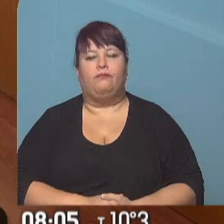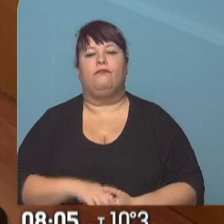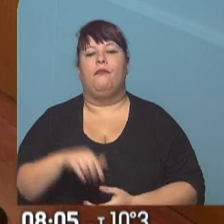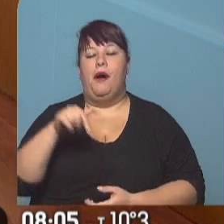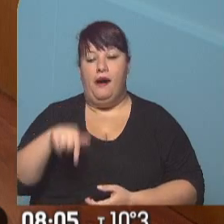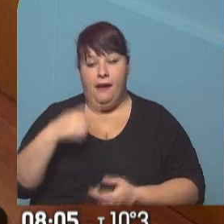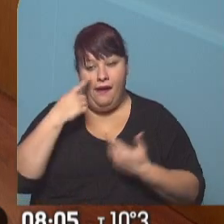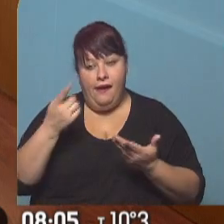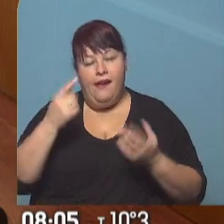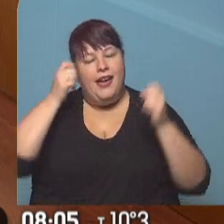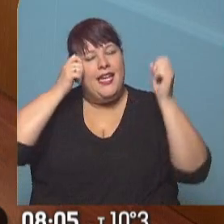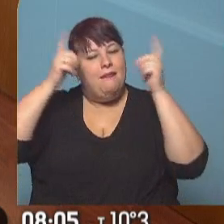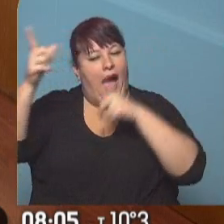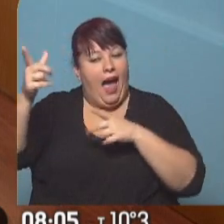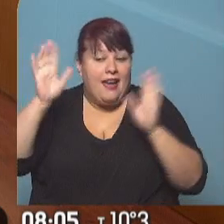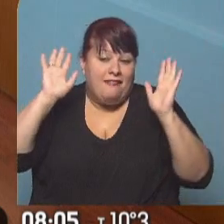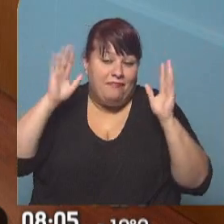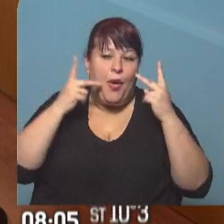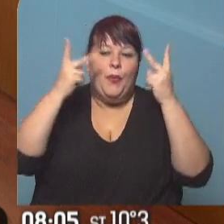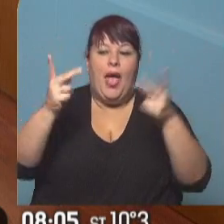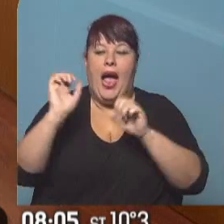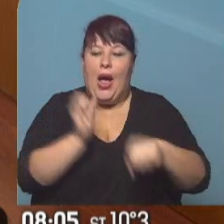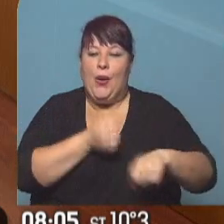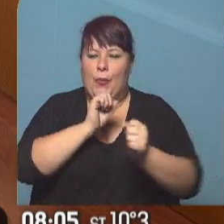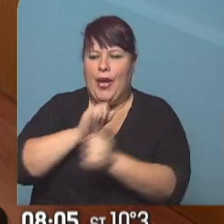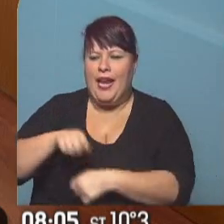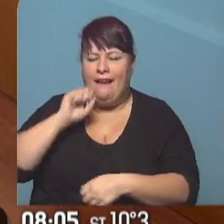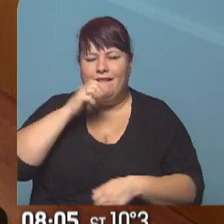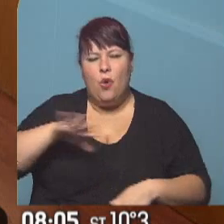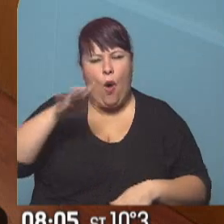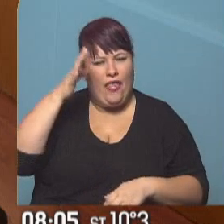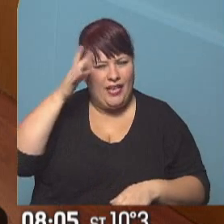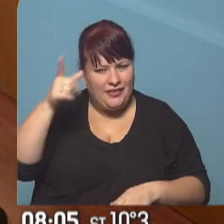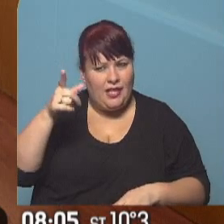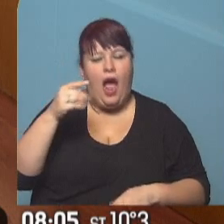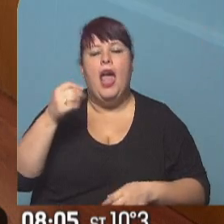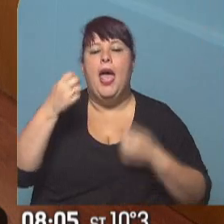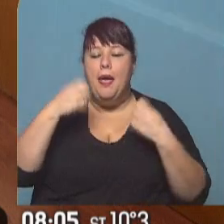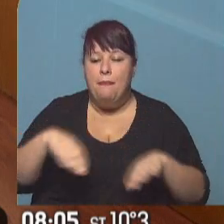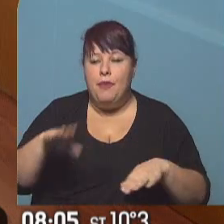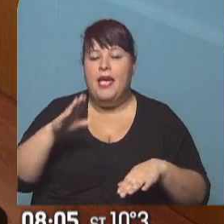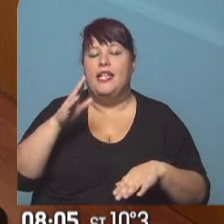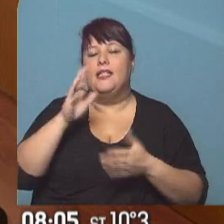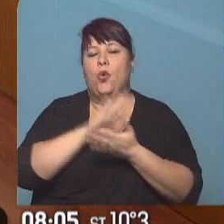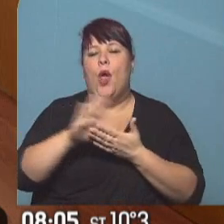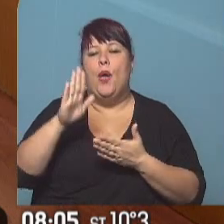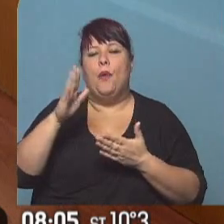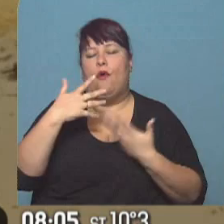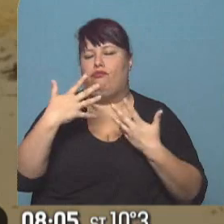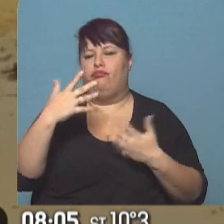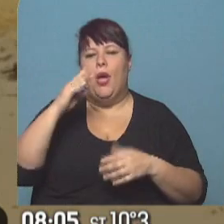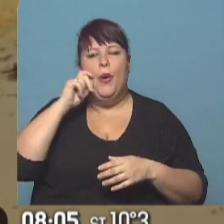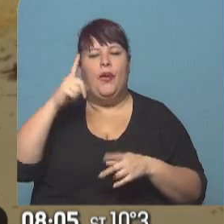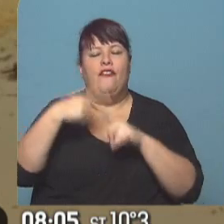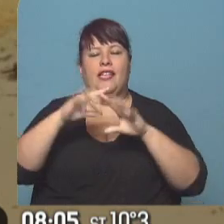Ahora los invito a volar con la imaginación, al menos a Venecia, esa bellísima ciudad italiana, porque comenzó una nueva edición de La Mostra, el